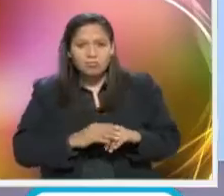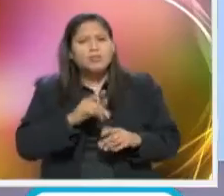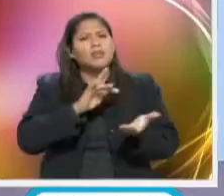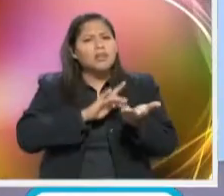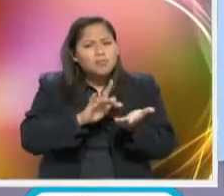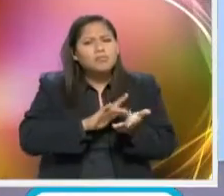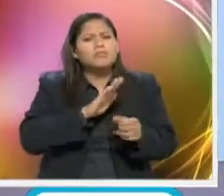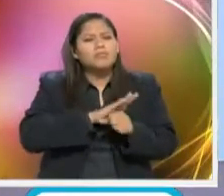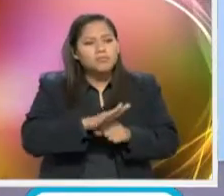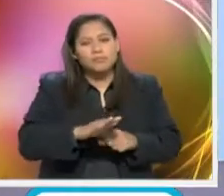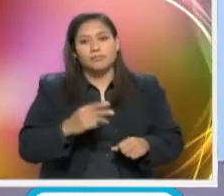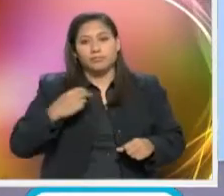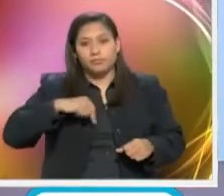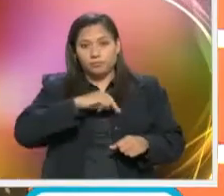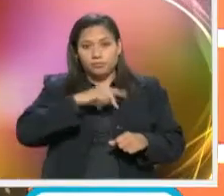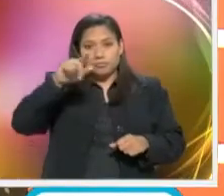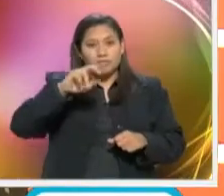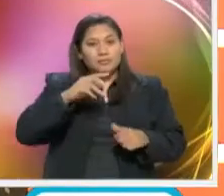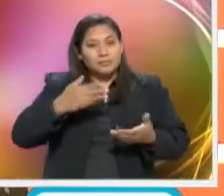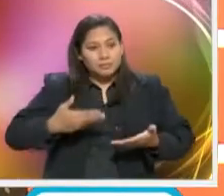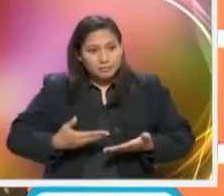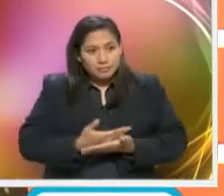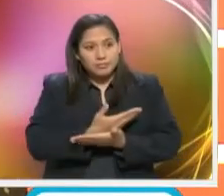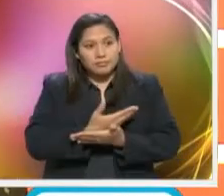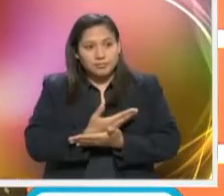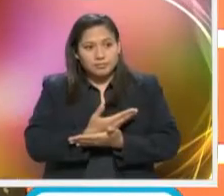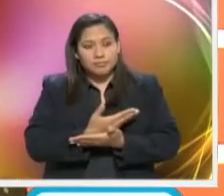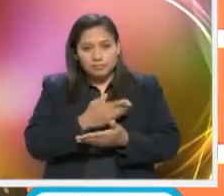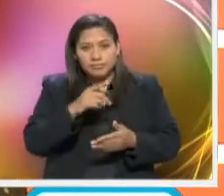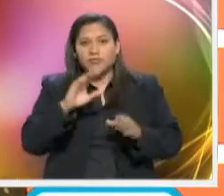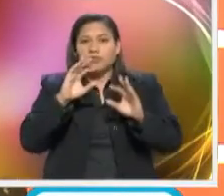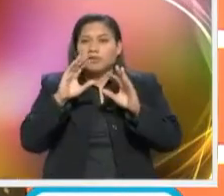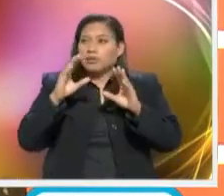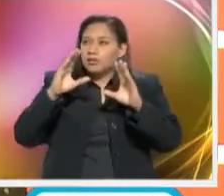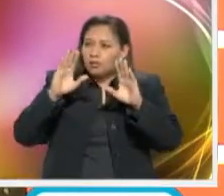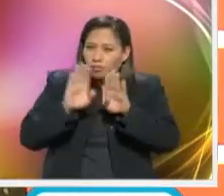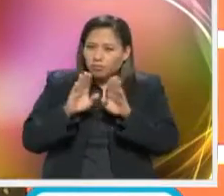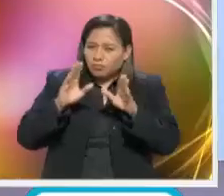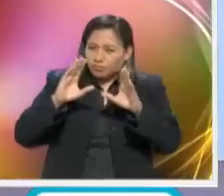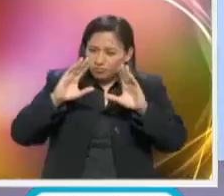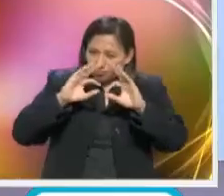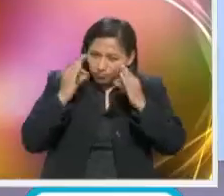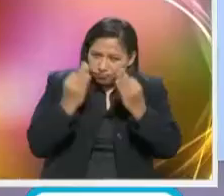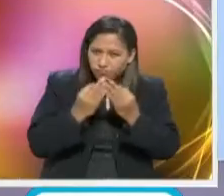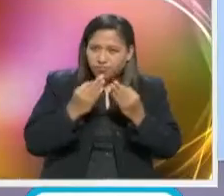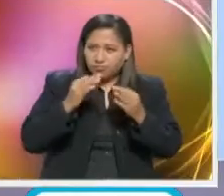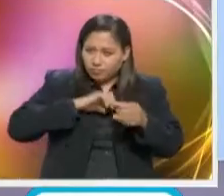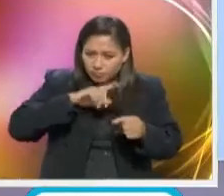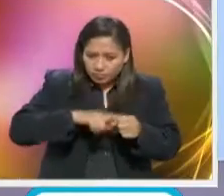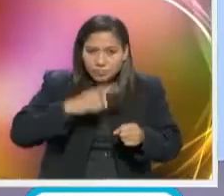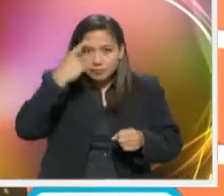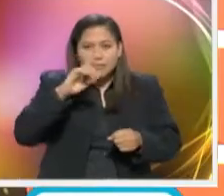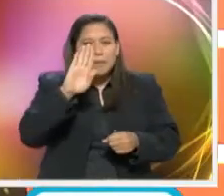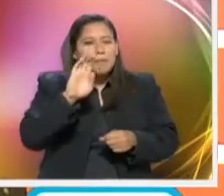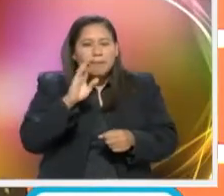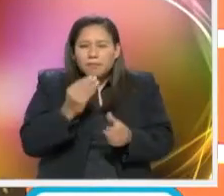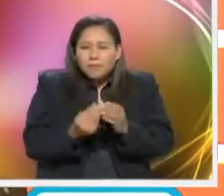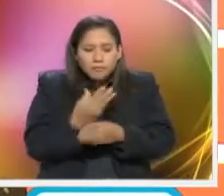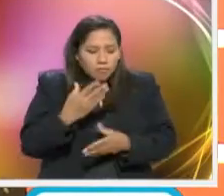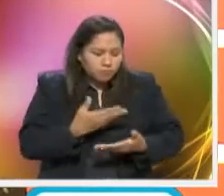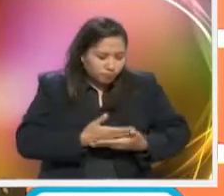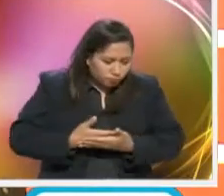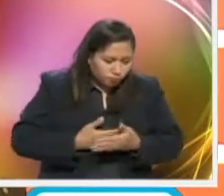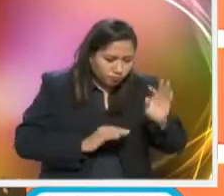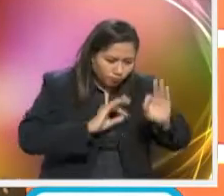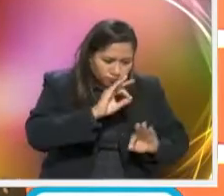al respecto? Bueno, nosotros en recién nacidos damos técnicas especializadas en recién nacidos, en bebitos, lo